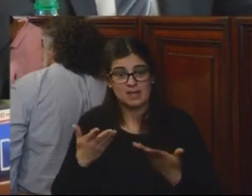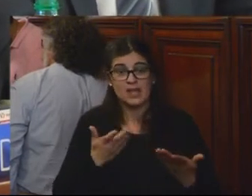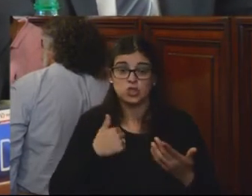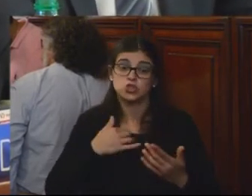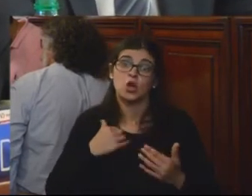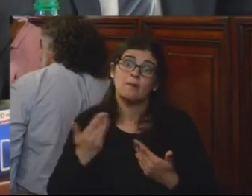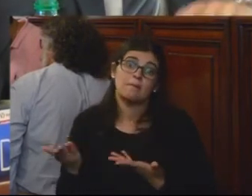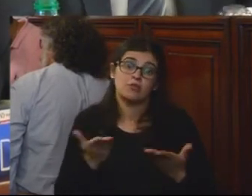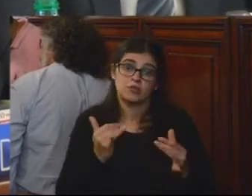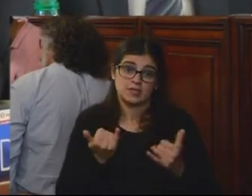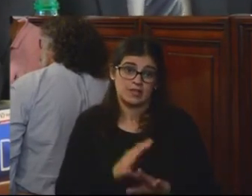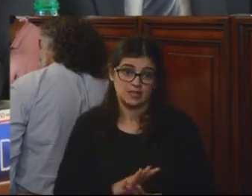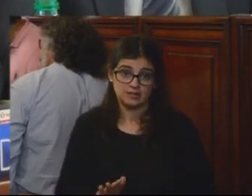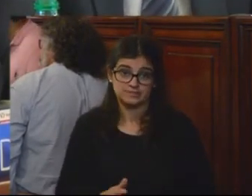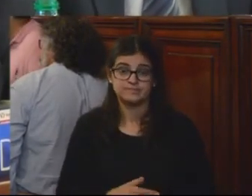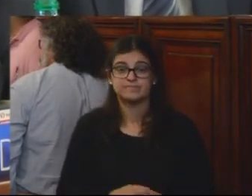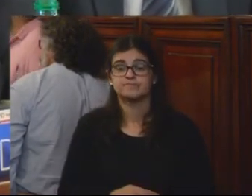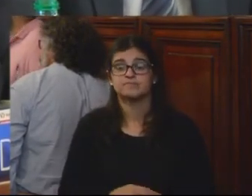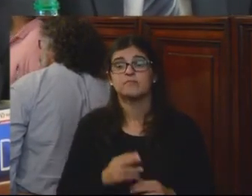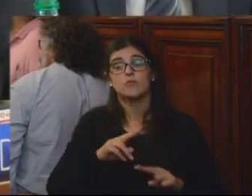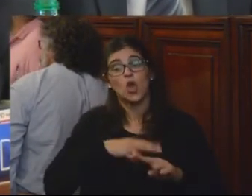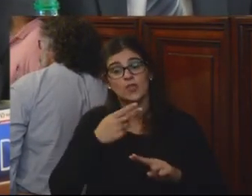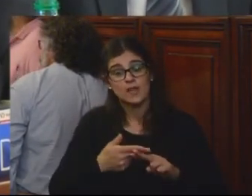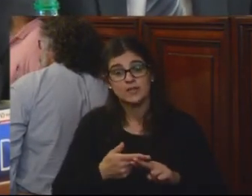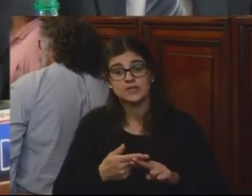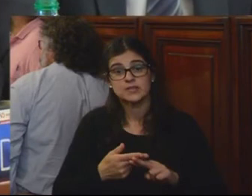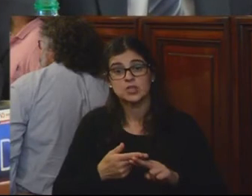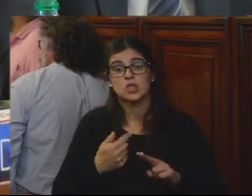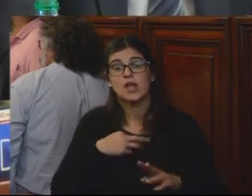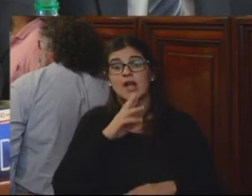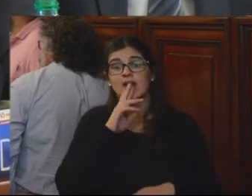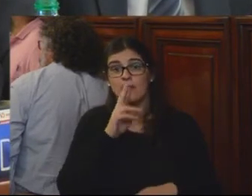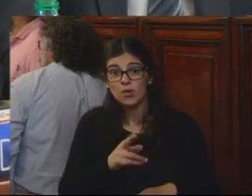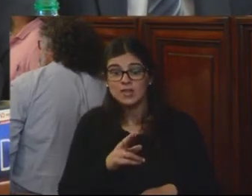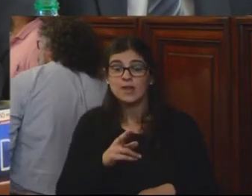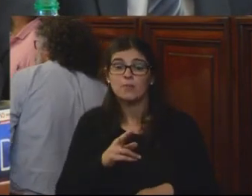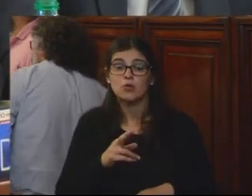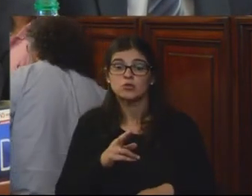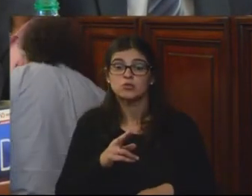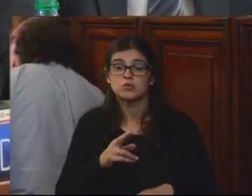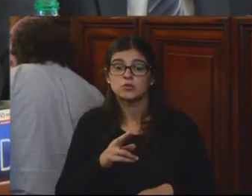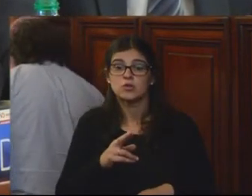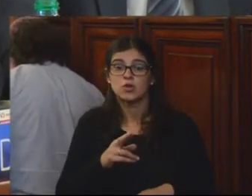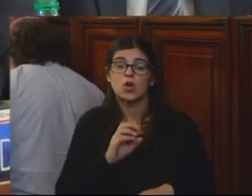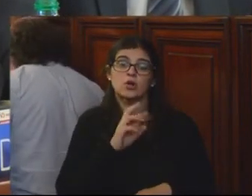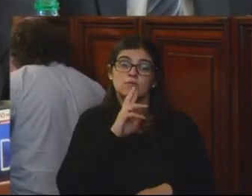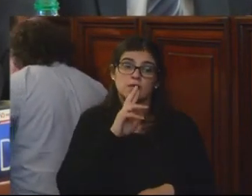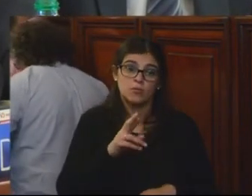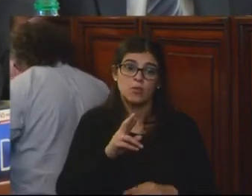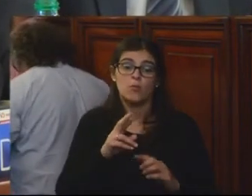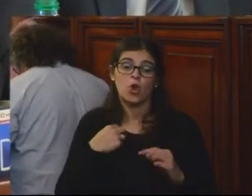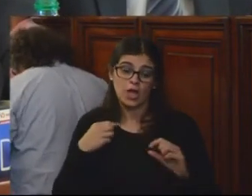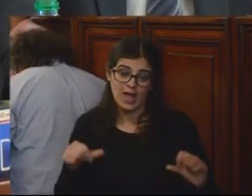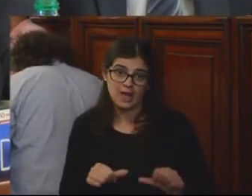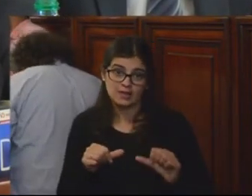formulada w respondemos en funciones o contestamos con nuestros actos